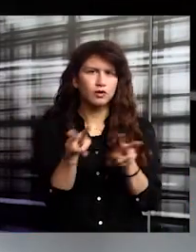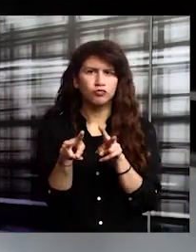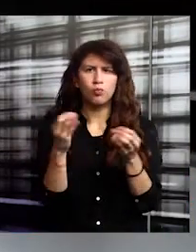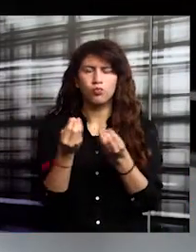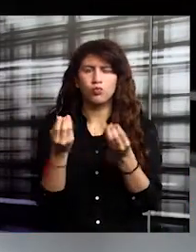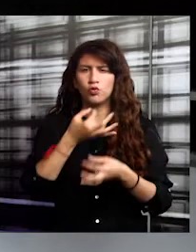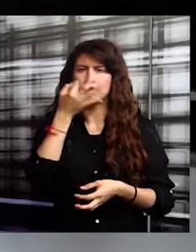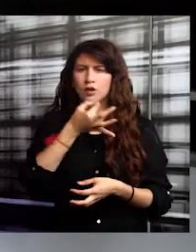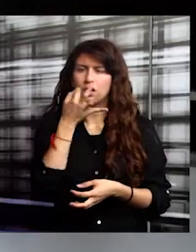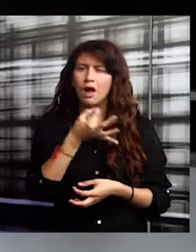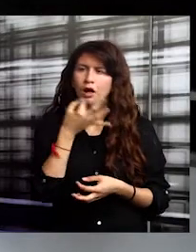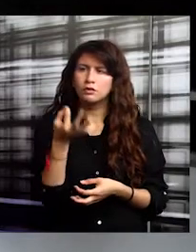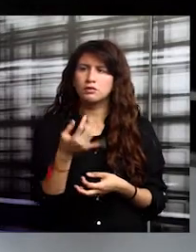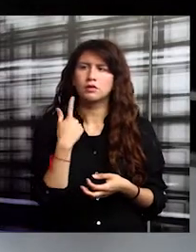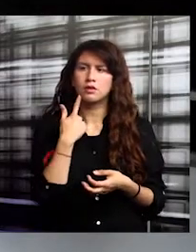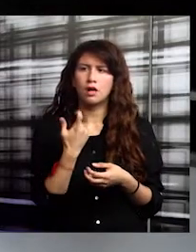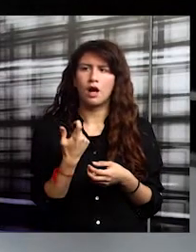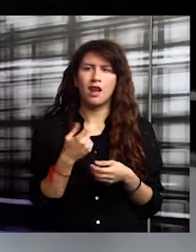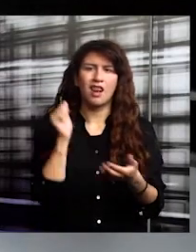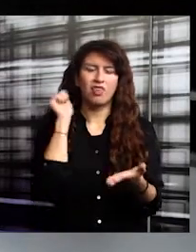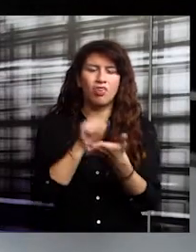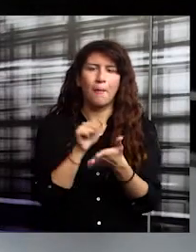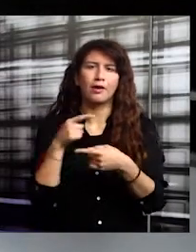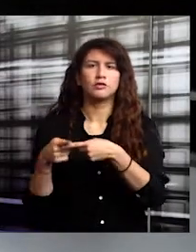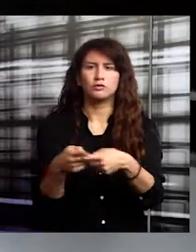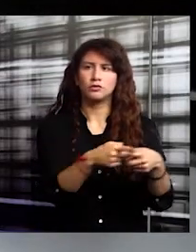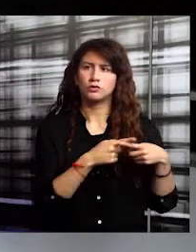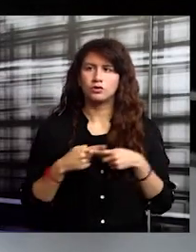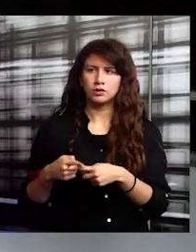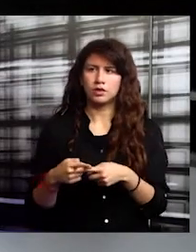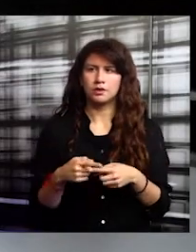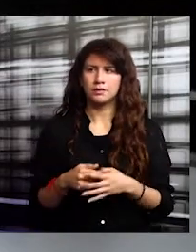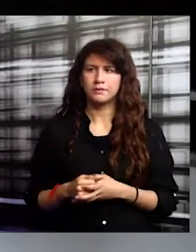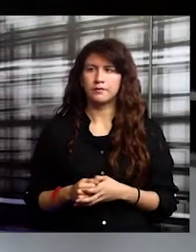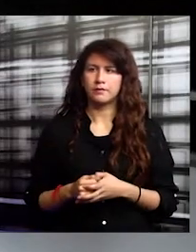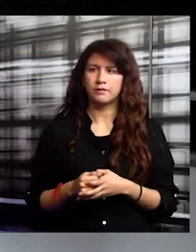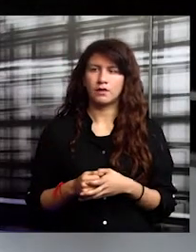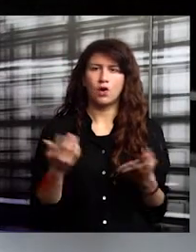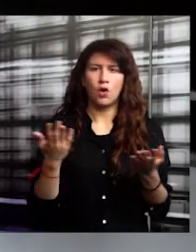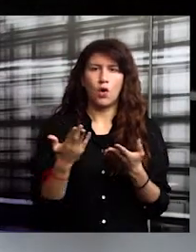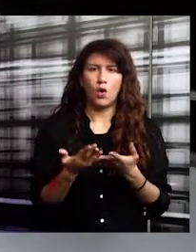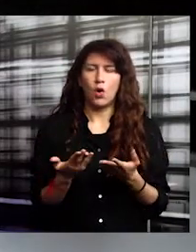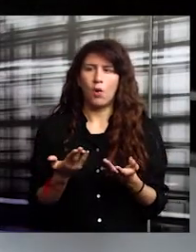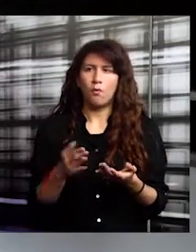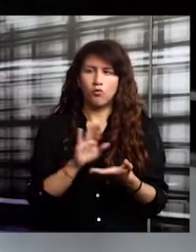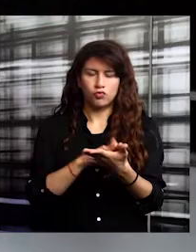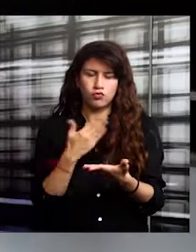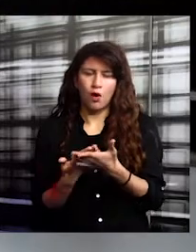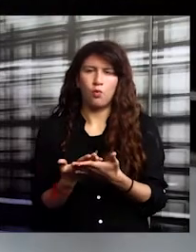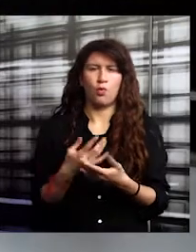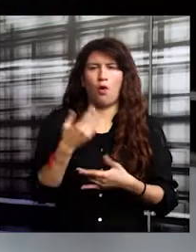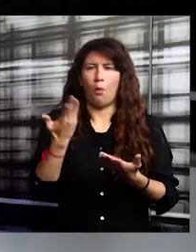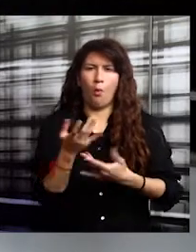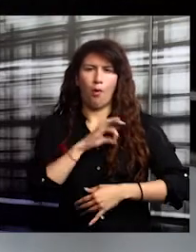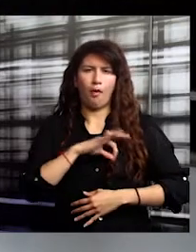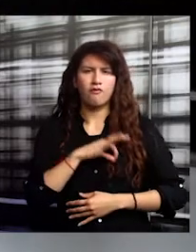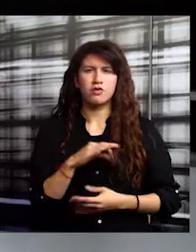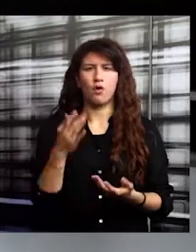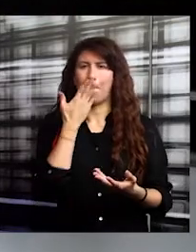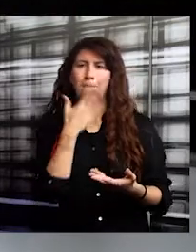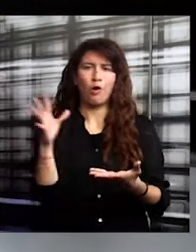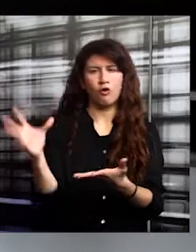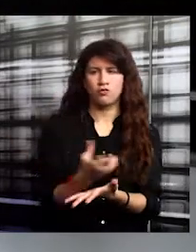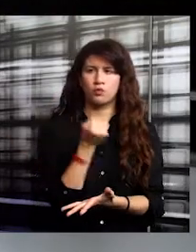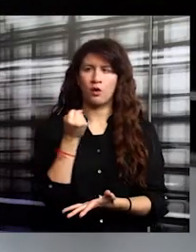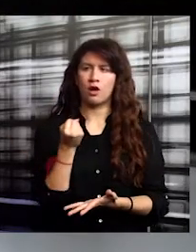¿no es cierto?, que las demandas sociales, como salud, como previsión, como mejores